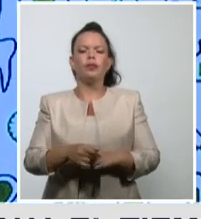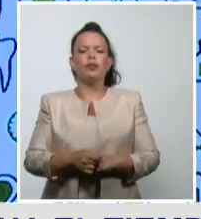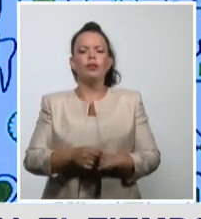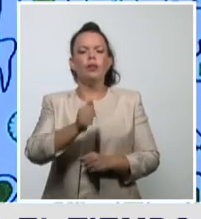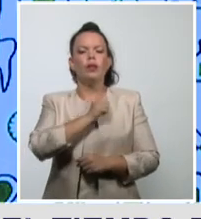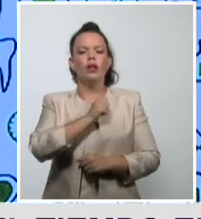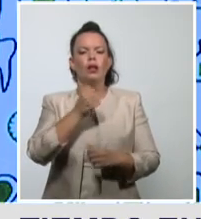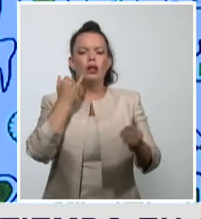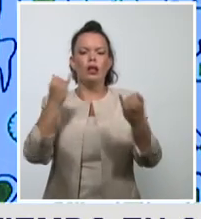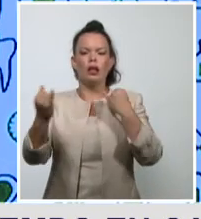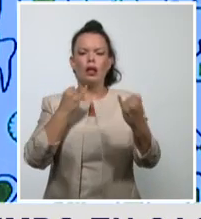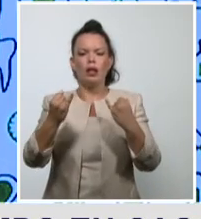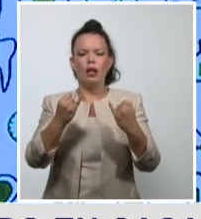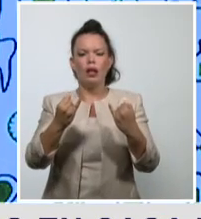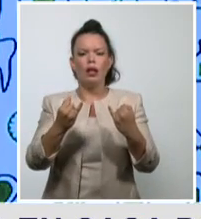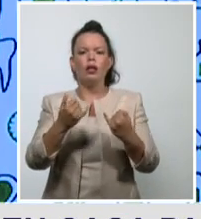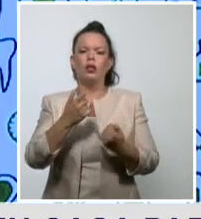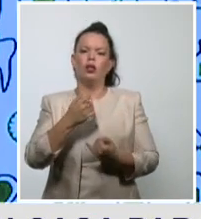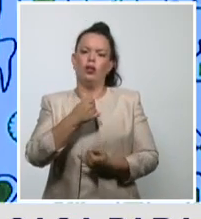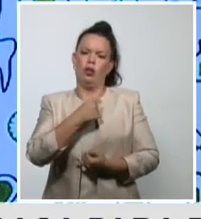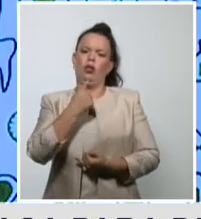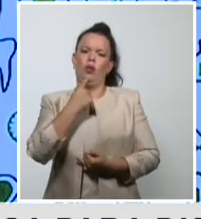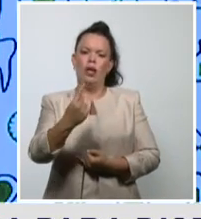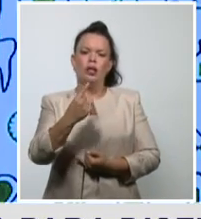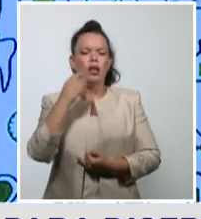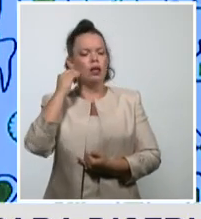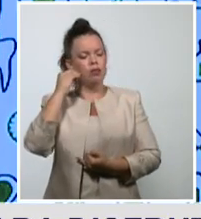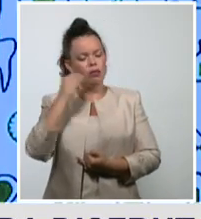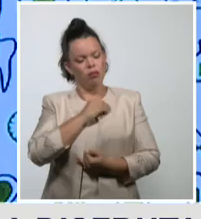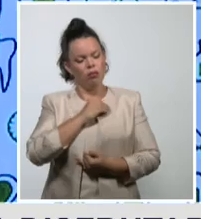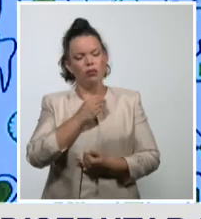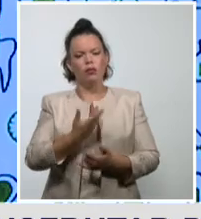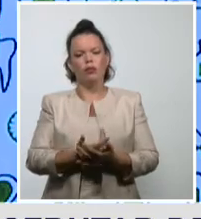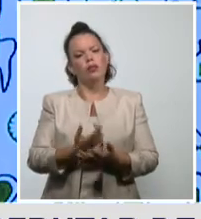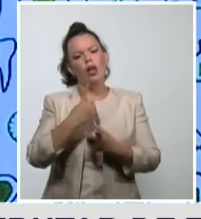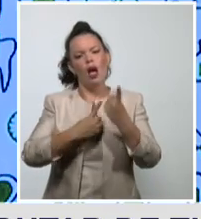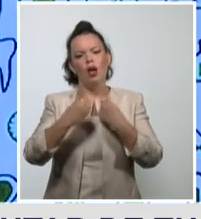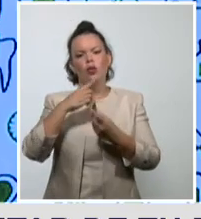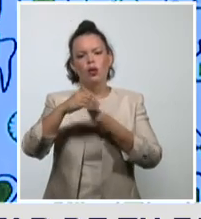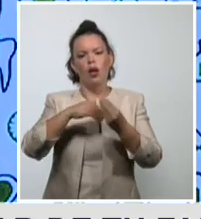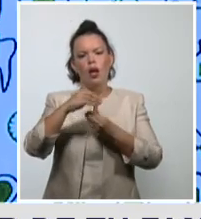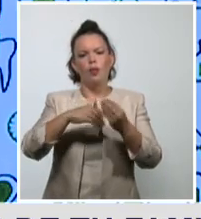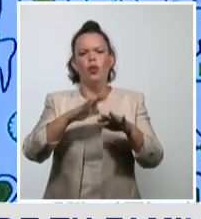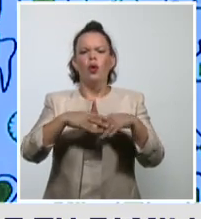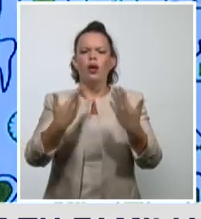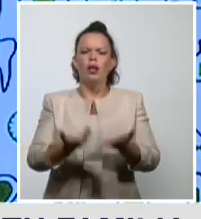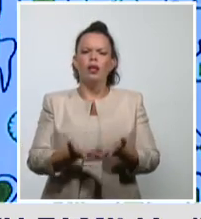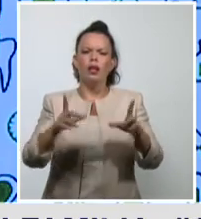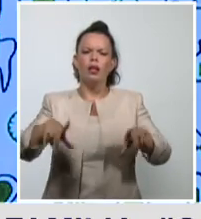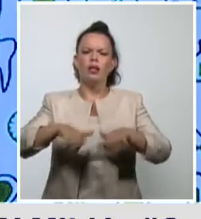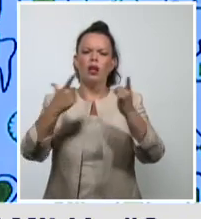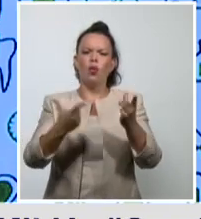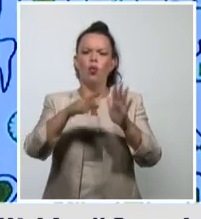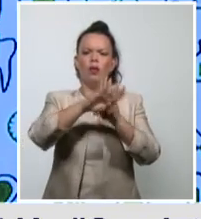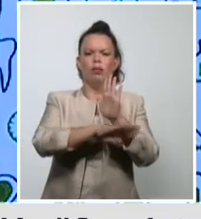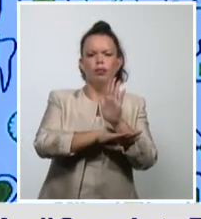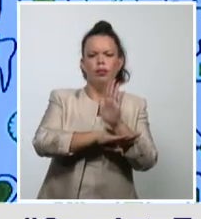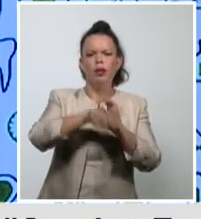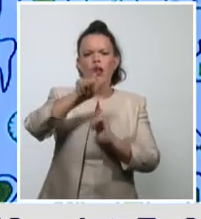OPEC. Yo se la leo por si existiese alguna última precisión. Dice, ¿qué protocolo se sigue con los fallecidos a causa del nuevo